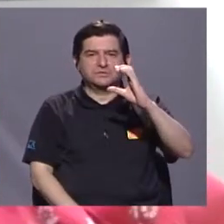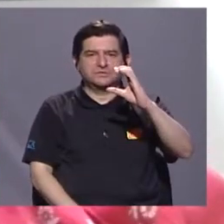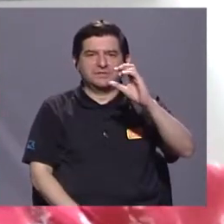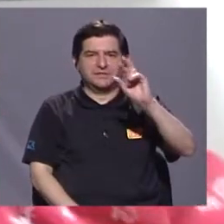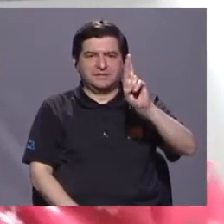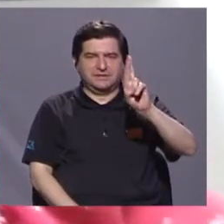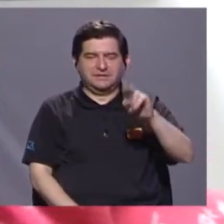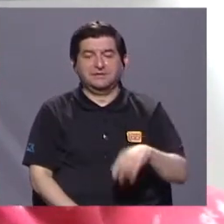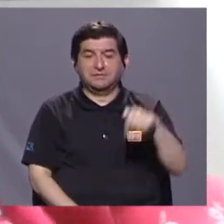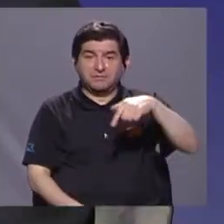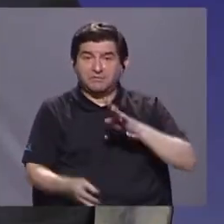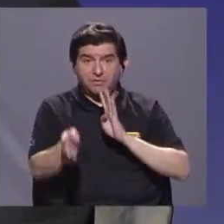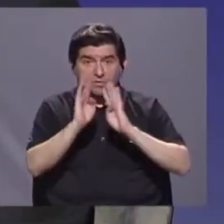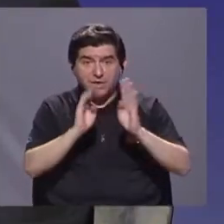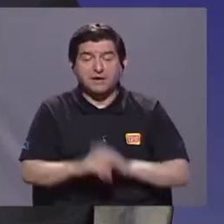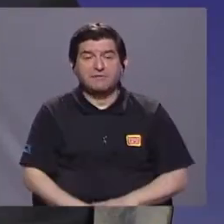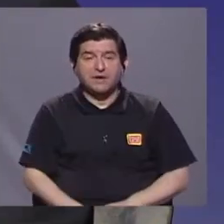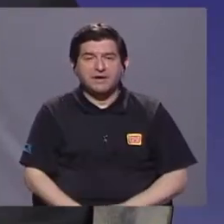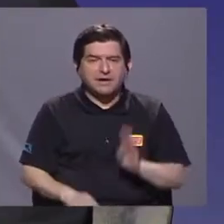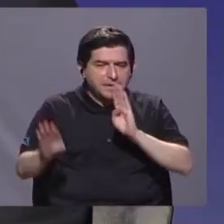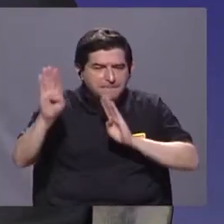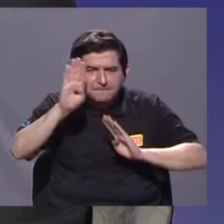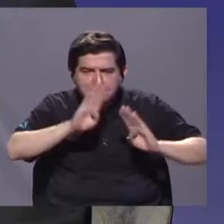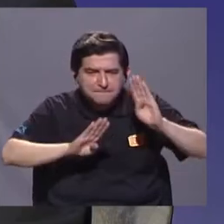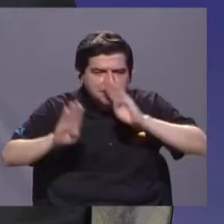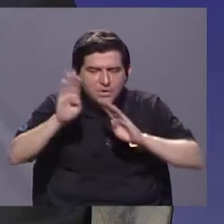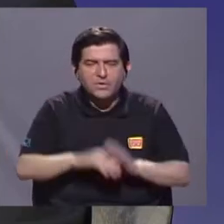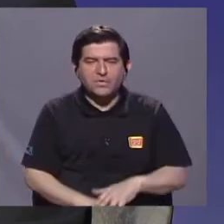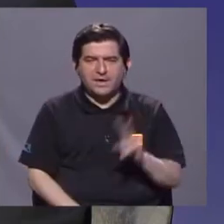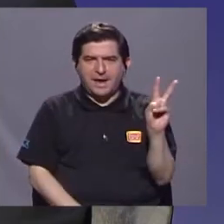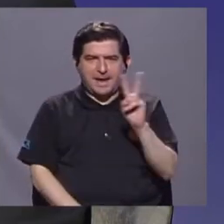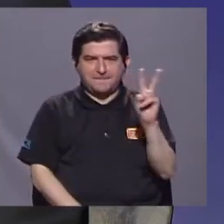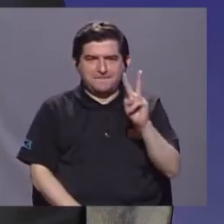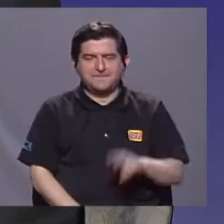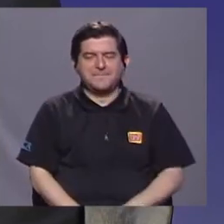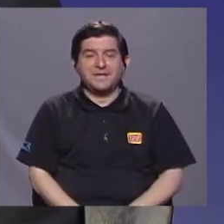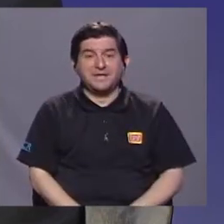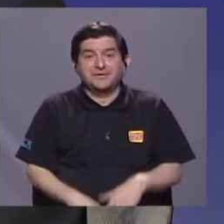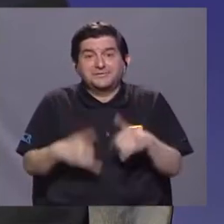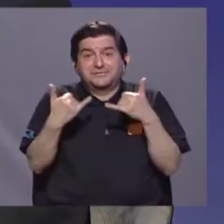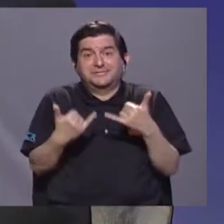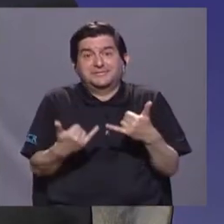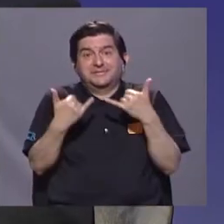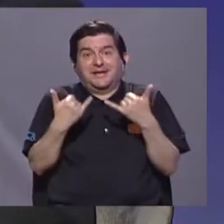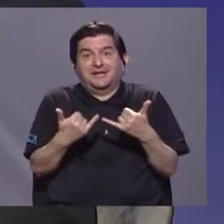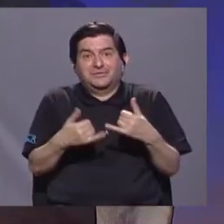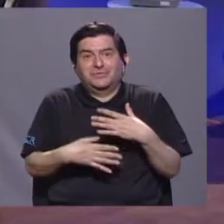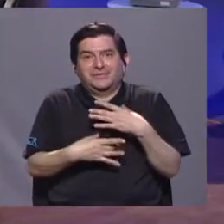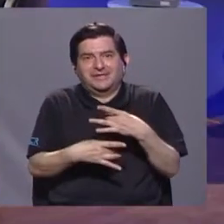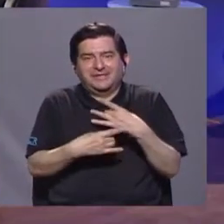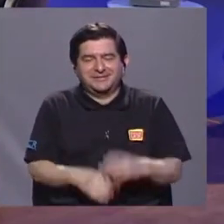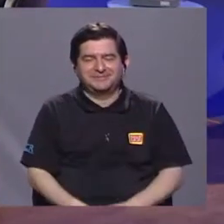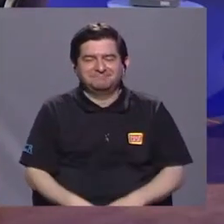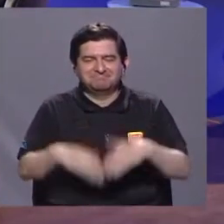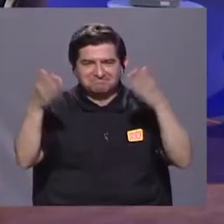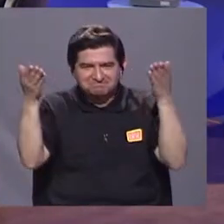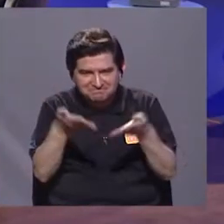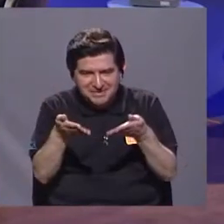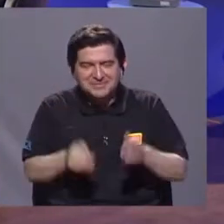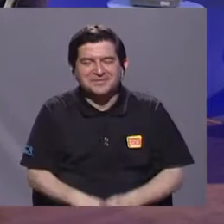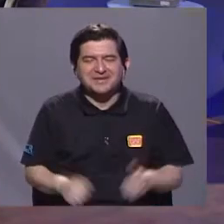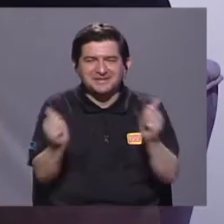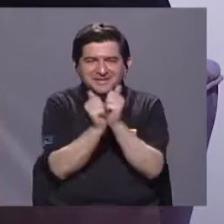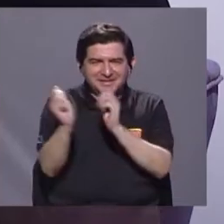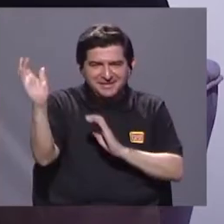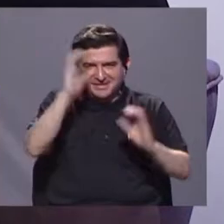rica y hablaremos sobre la biología del virus de marras eugenia bienvenida a conciencia muchísimas